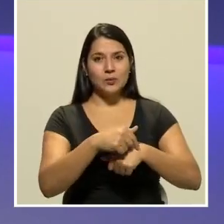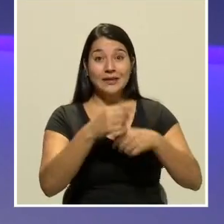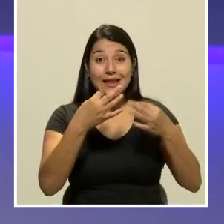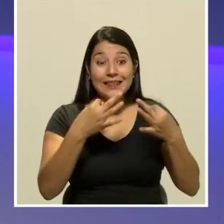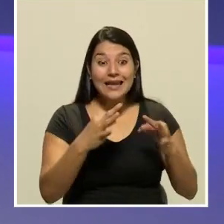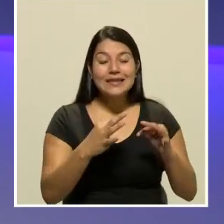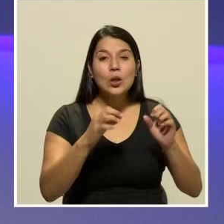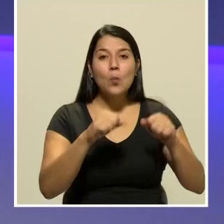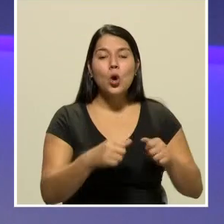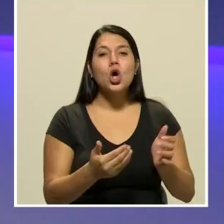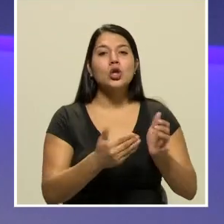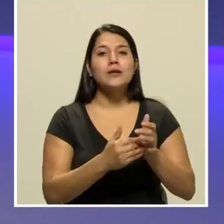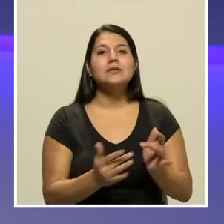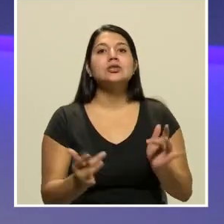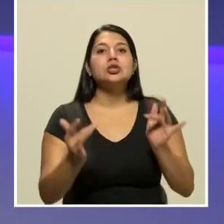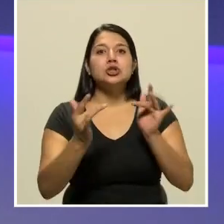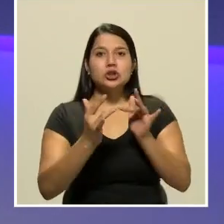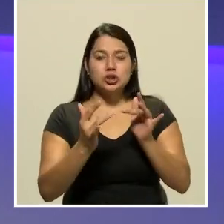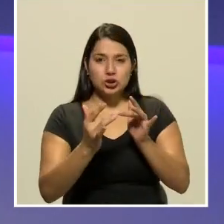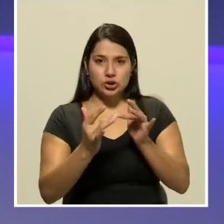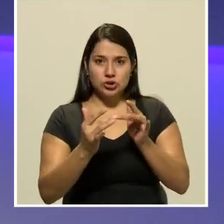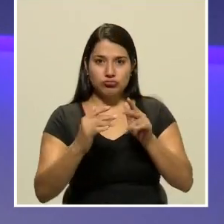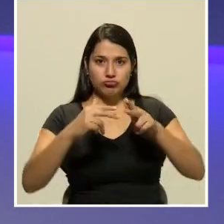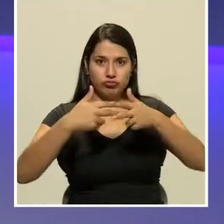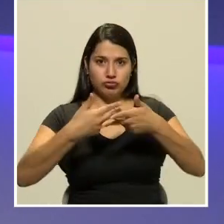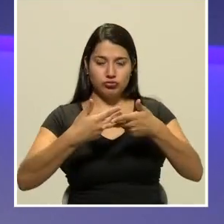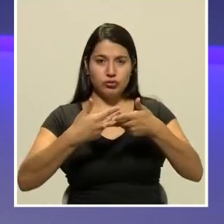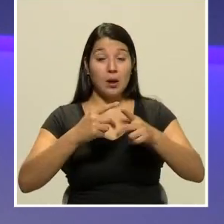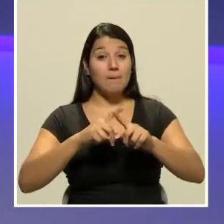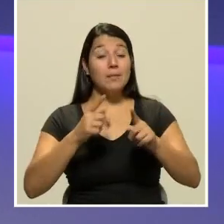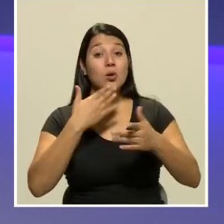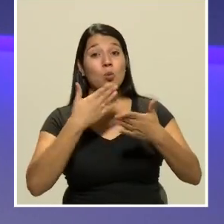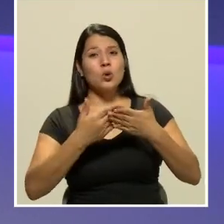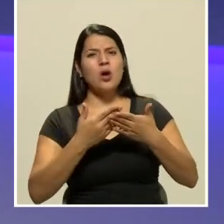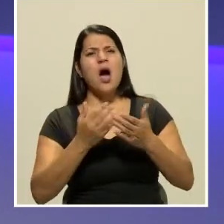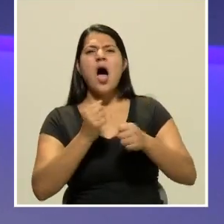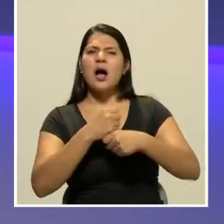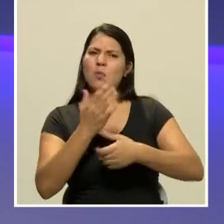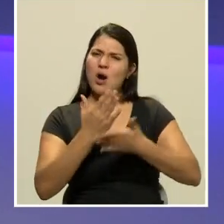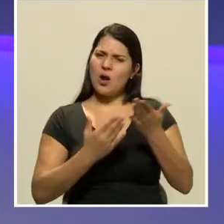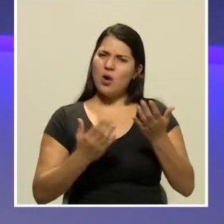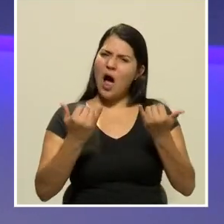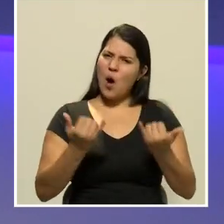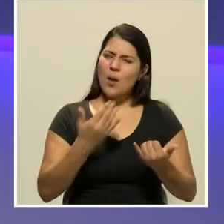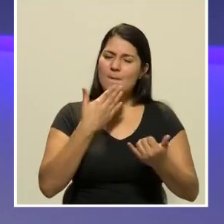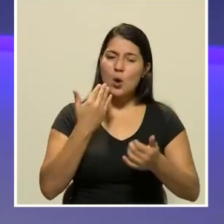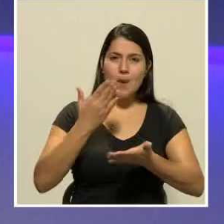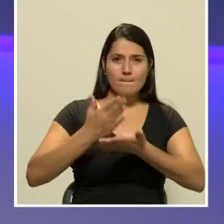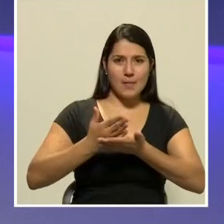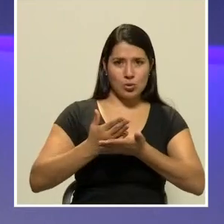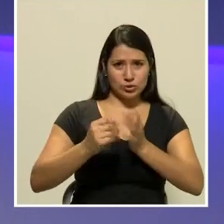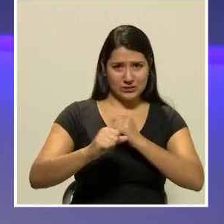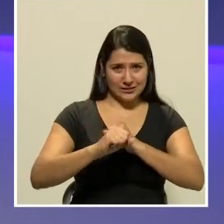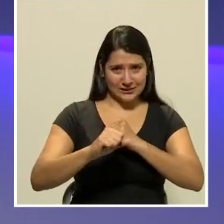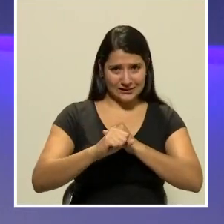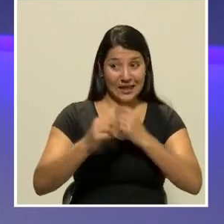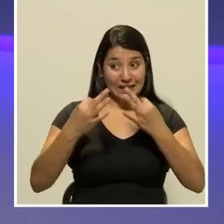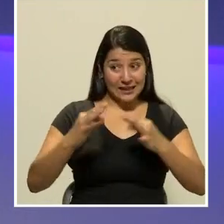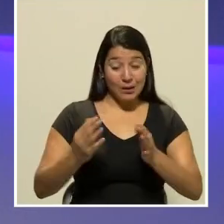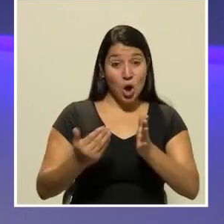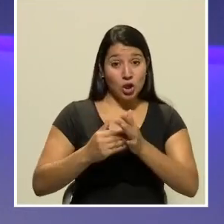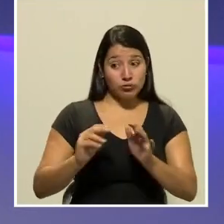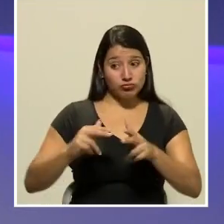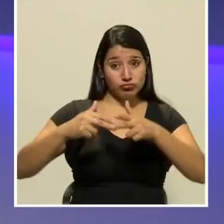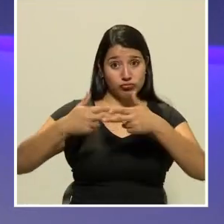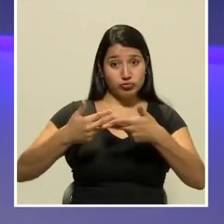de restablecer la comunicación, pero bueno, hagamos una cosa, vamos a un corte, restablecemos la